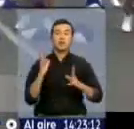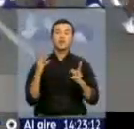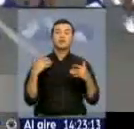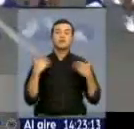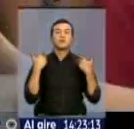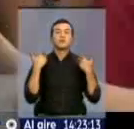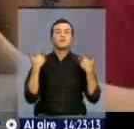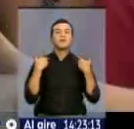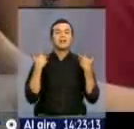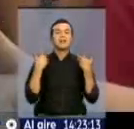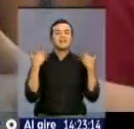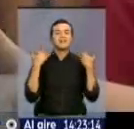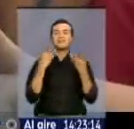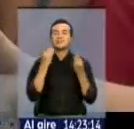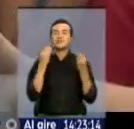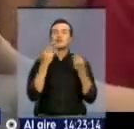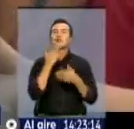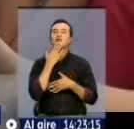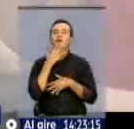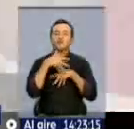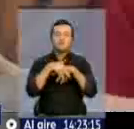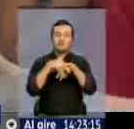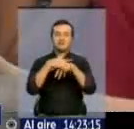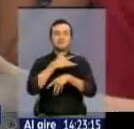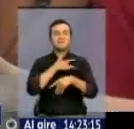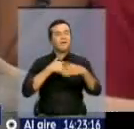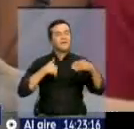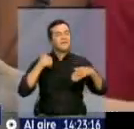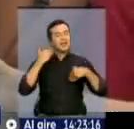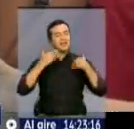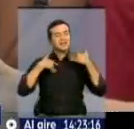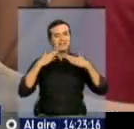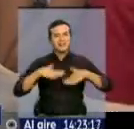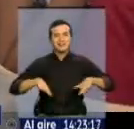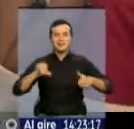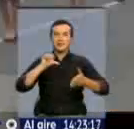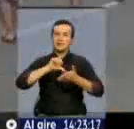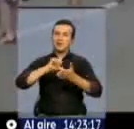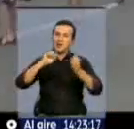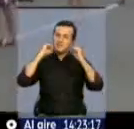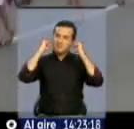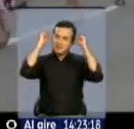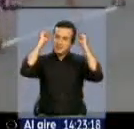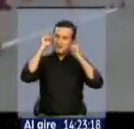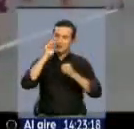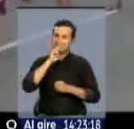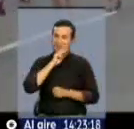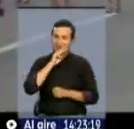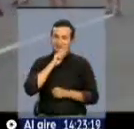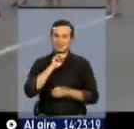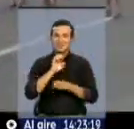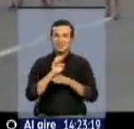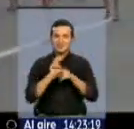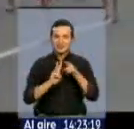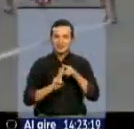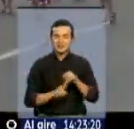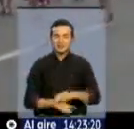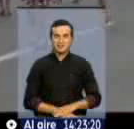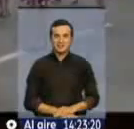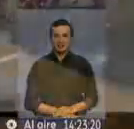colorido desfile. Me da mucha emoción y alegría por nuestra ciudad de Manta. ¡Viva Manta! Desde Manabí, Karen Ceballos, Ecuador